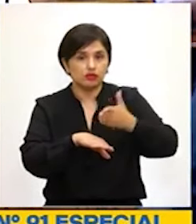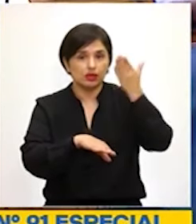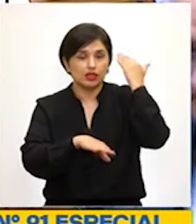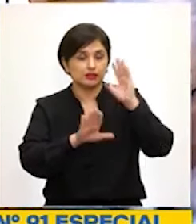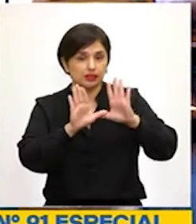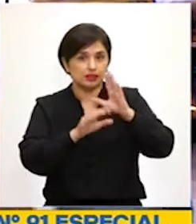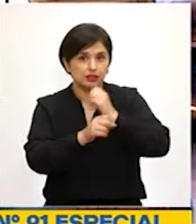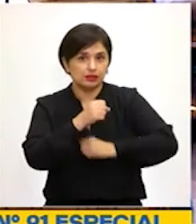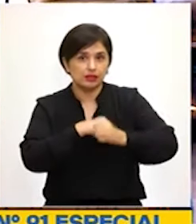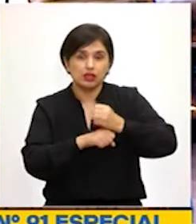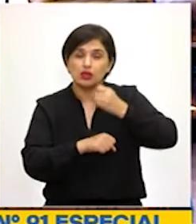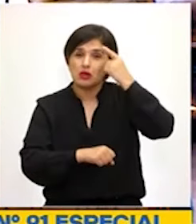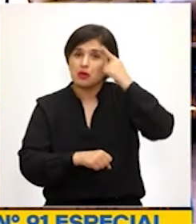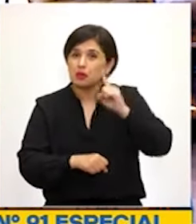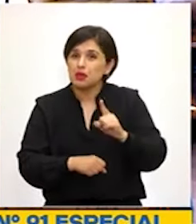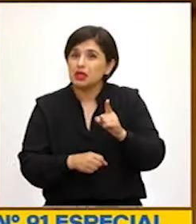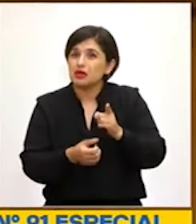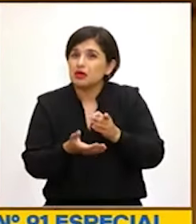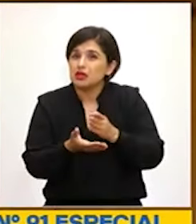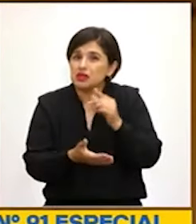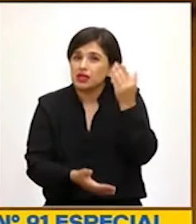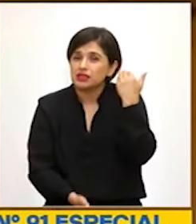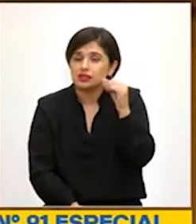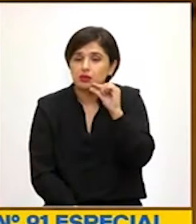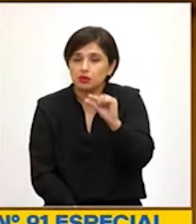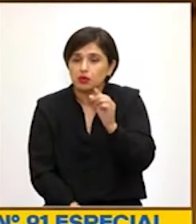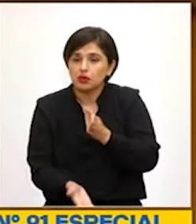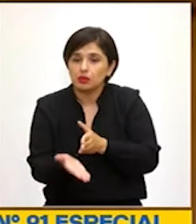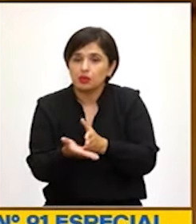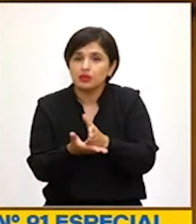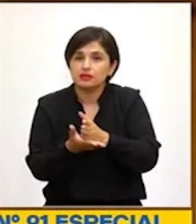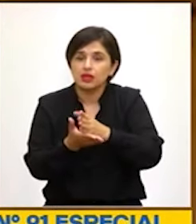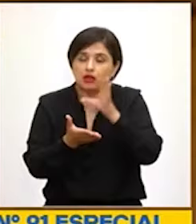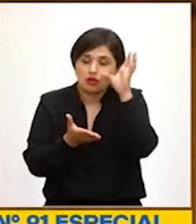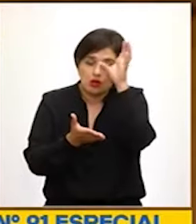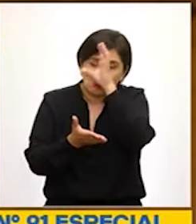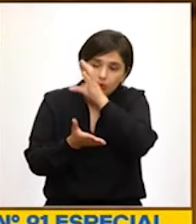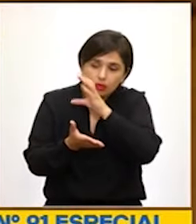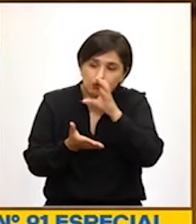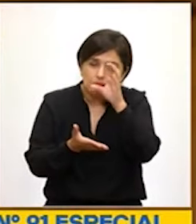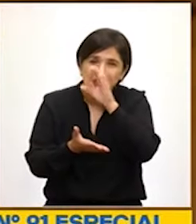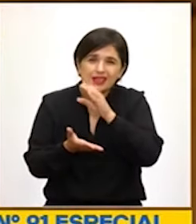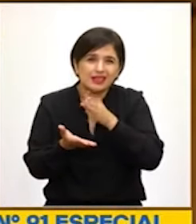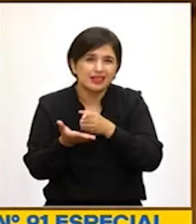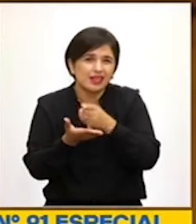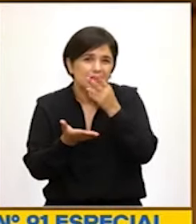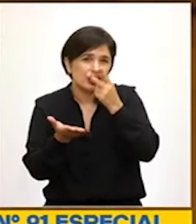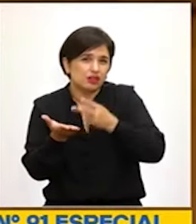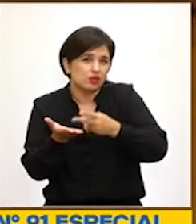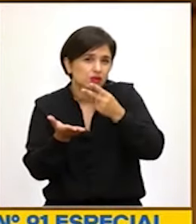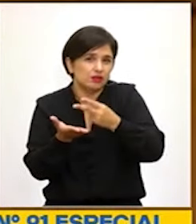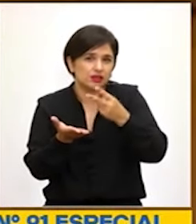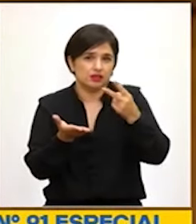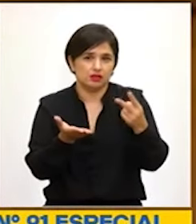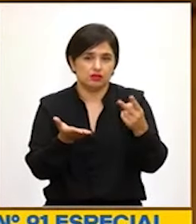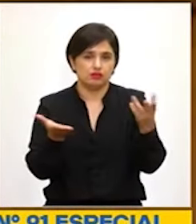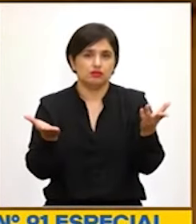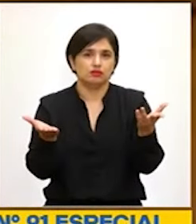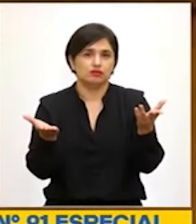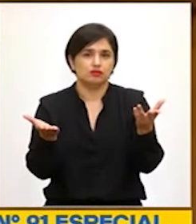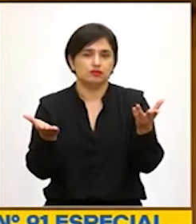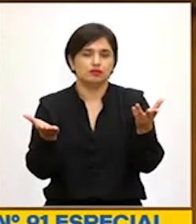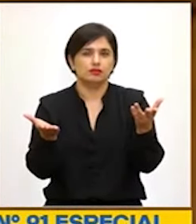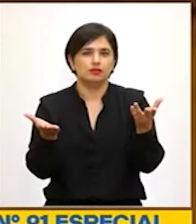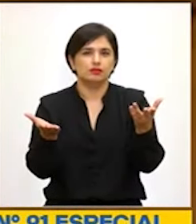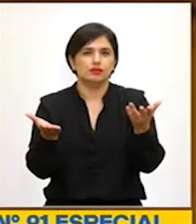recién el año pasado empezaron recién la concesión de exploración el 2022 para qué poner para qué hablar